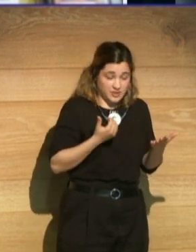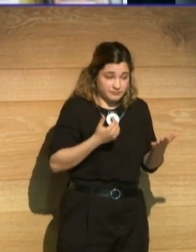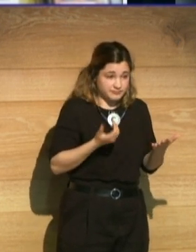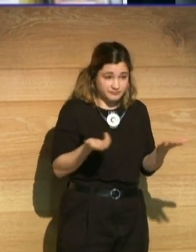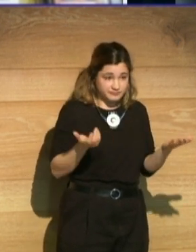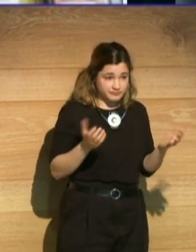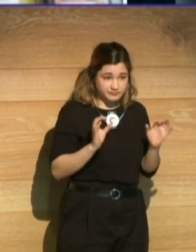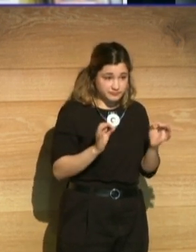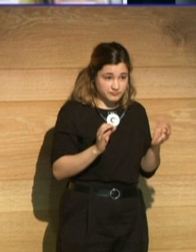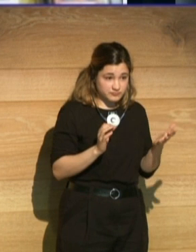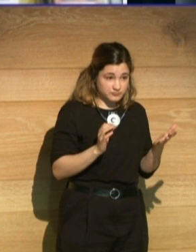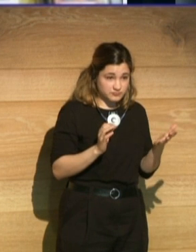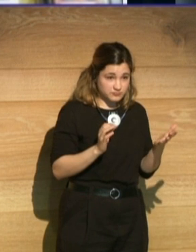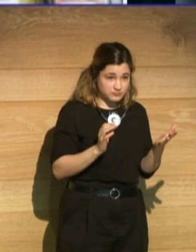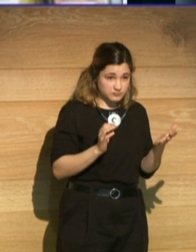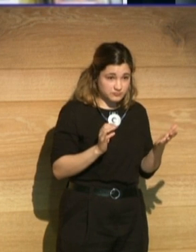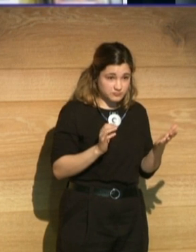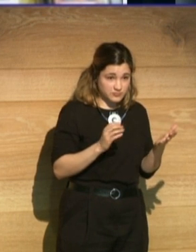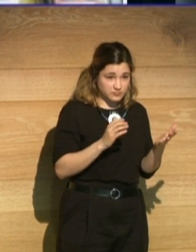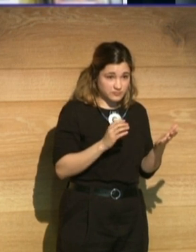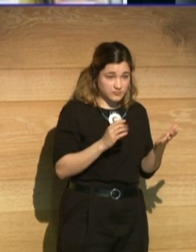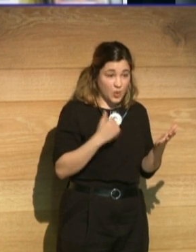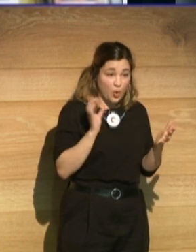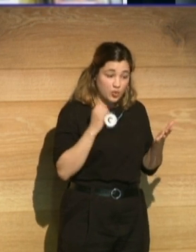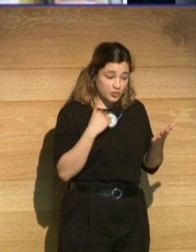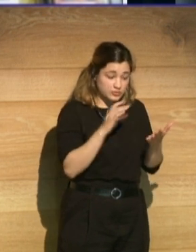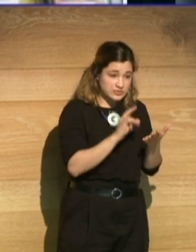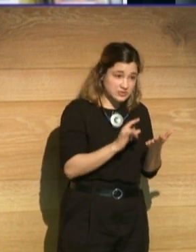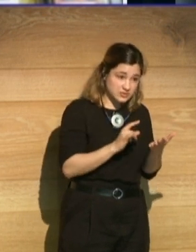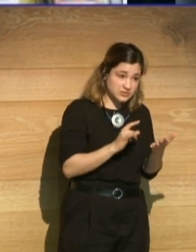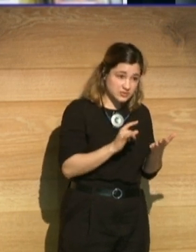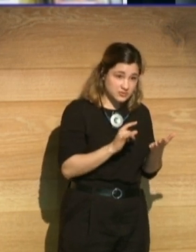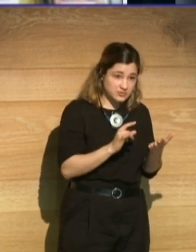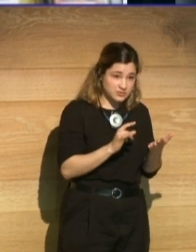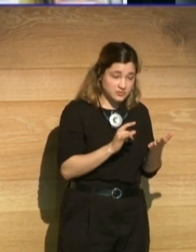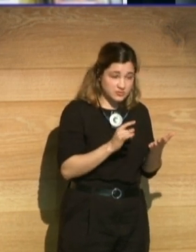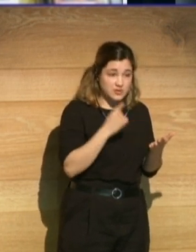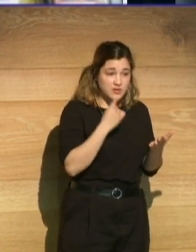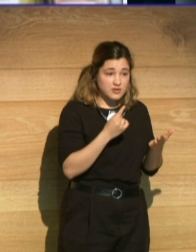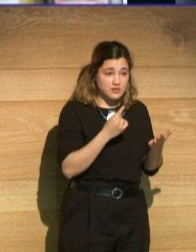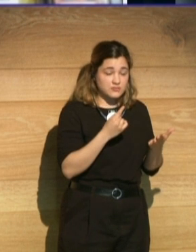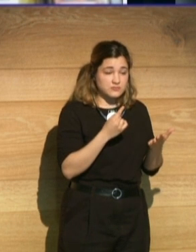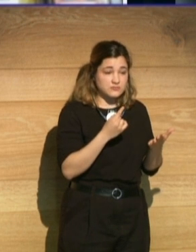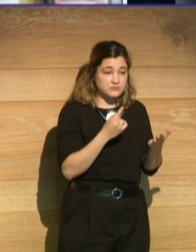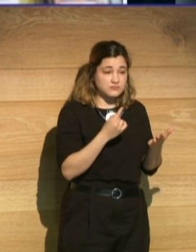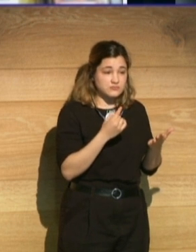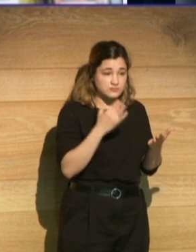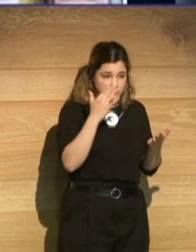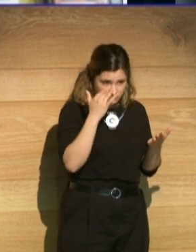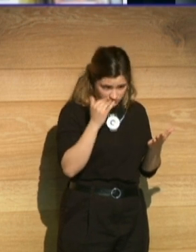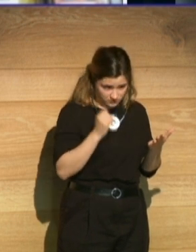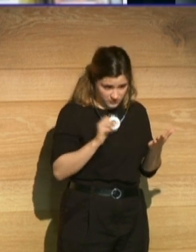si hubiera votado que sí, lo hubiera hecho, digamos, con la cabeza